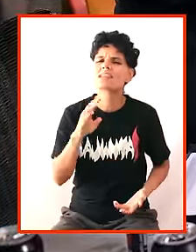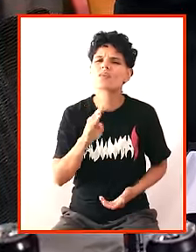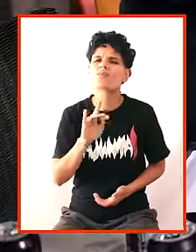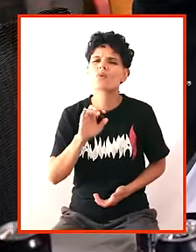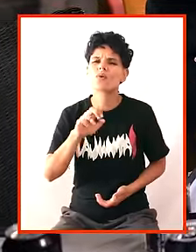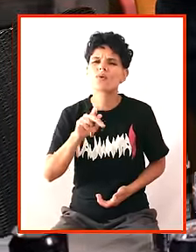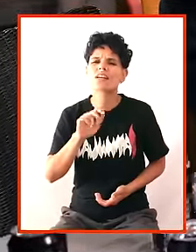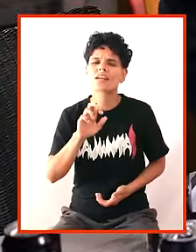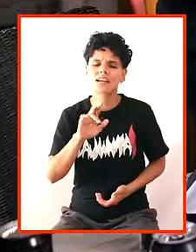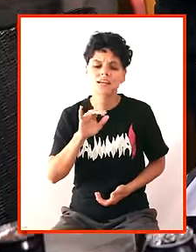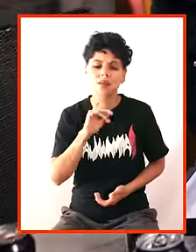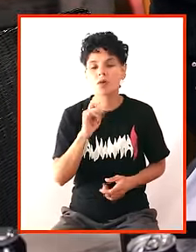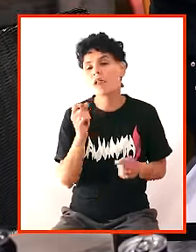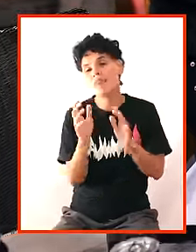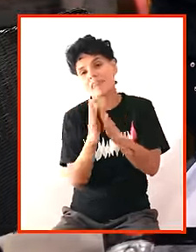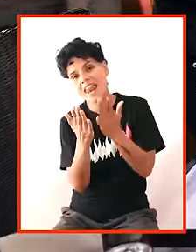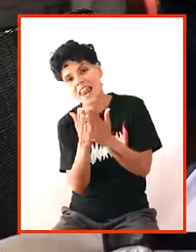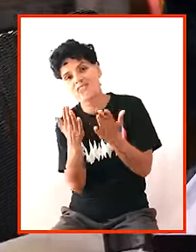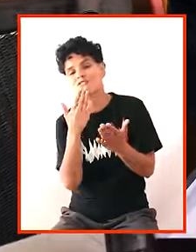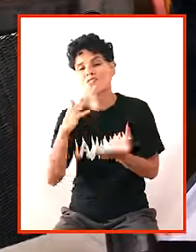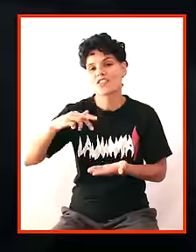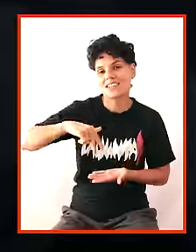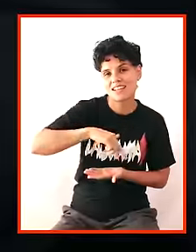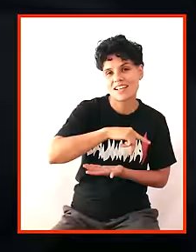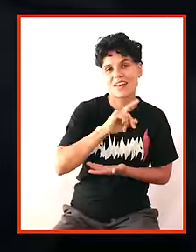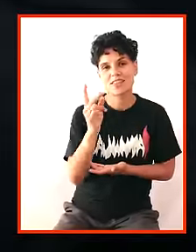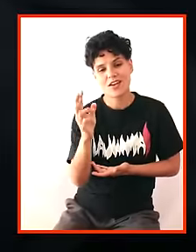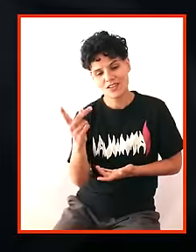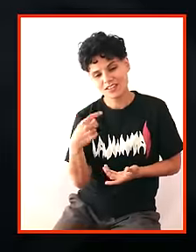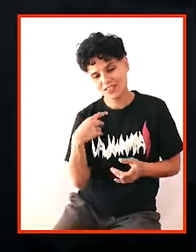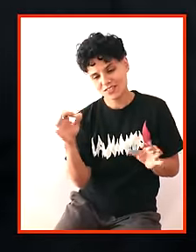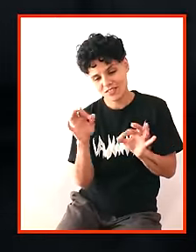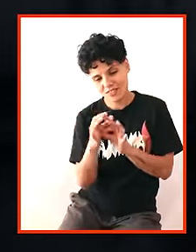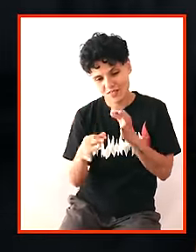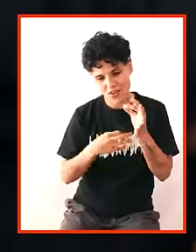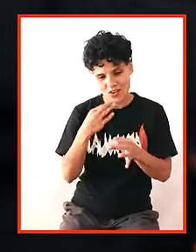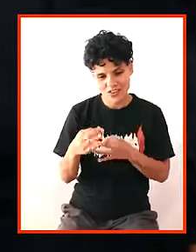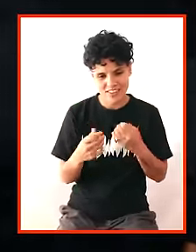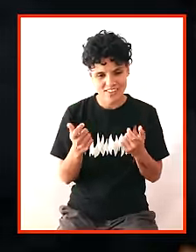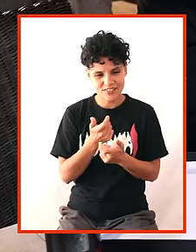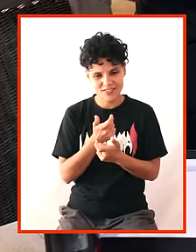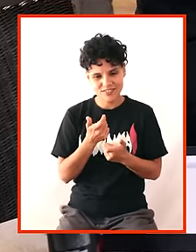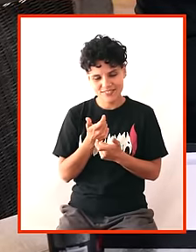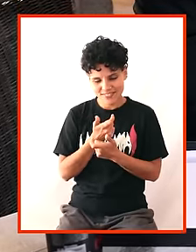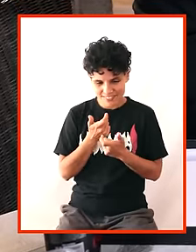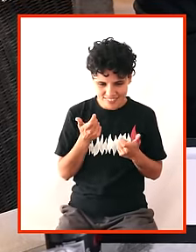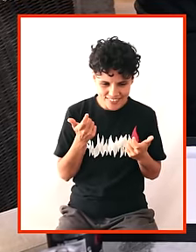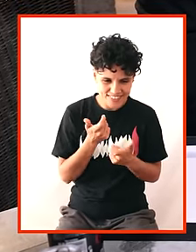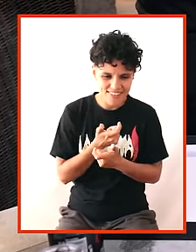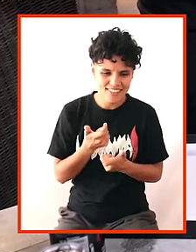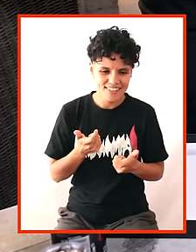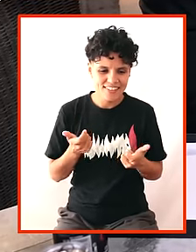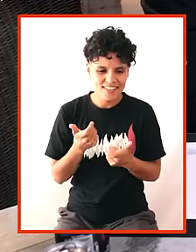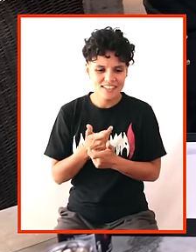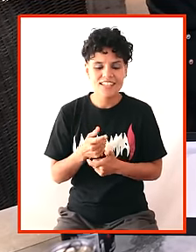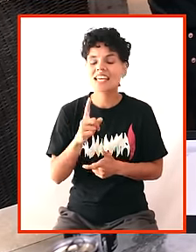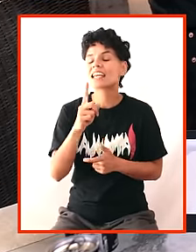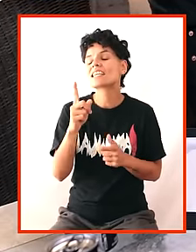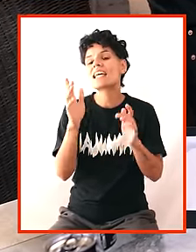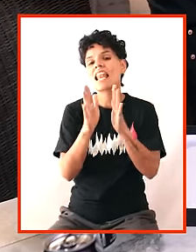Del bunkerito, ¿cómo? Bueno, y del libro. Ah, y del claro, libro. Explica de qué se trata. Este es un libro que